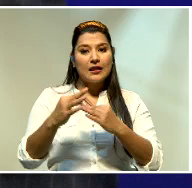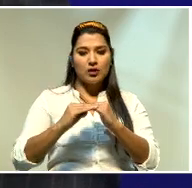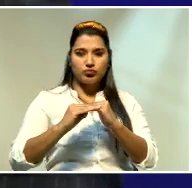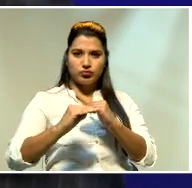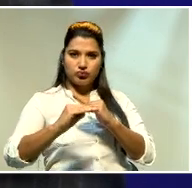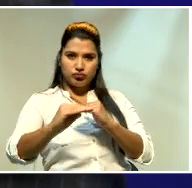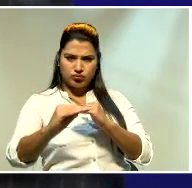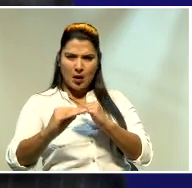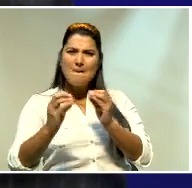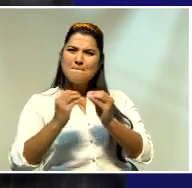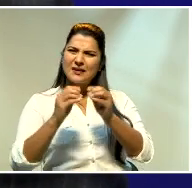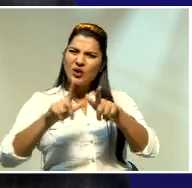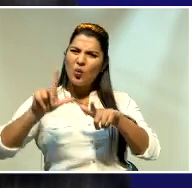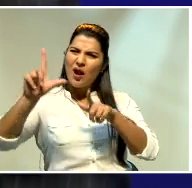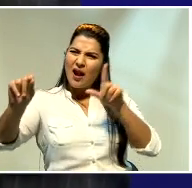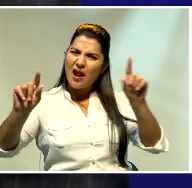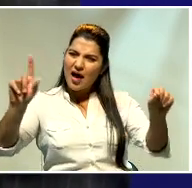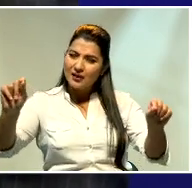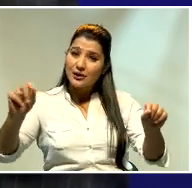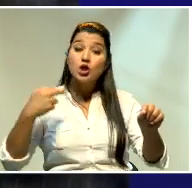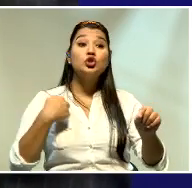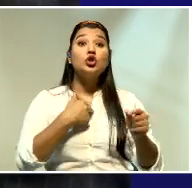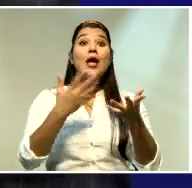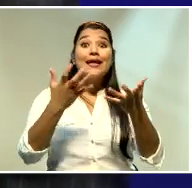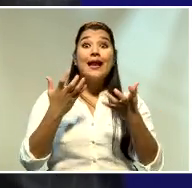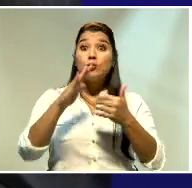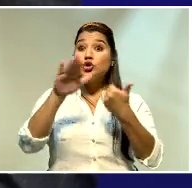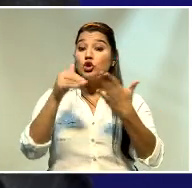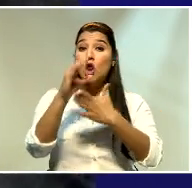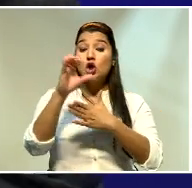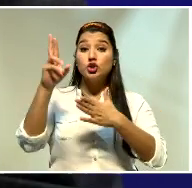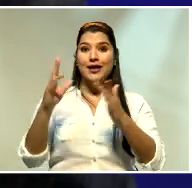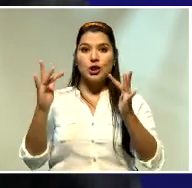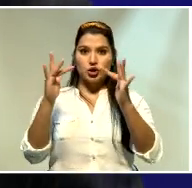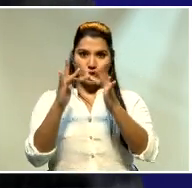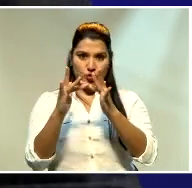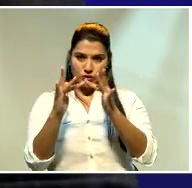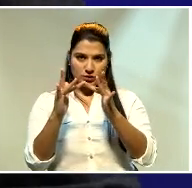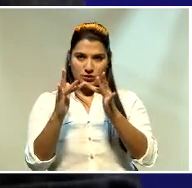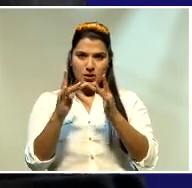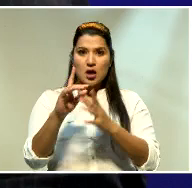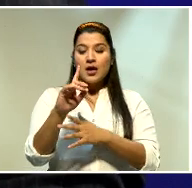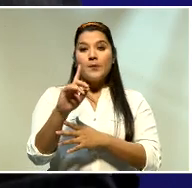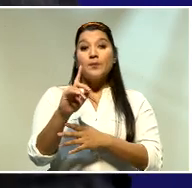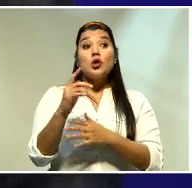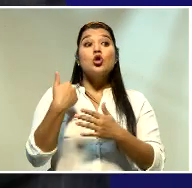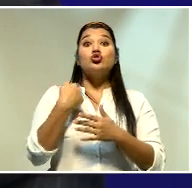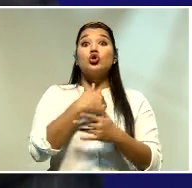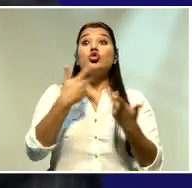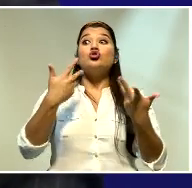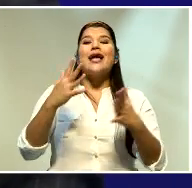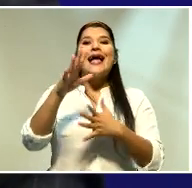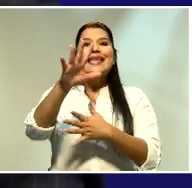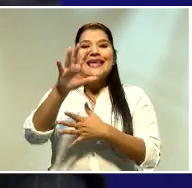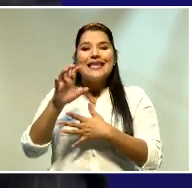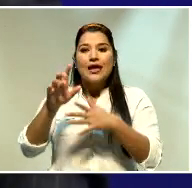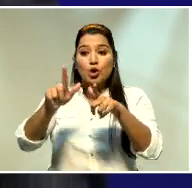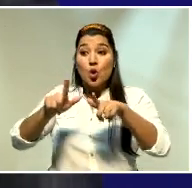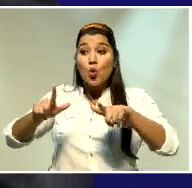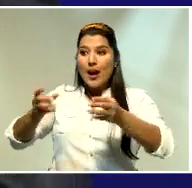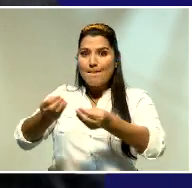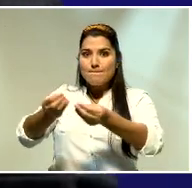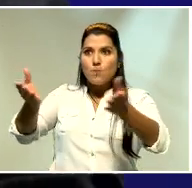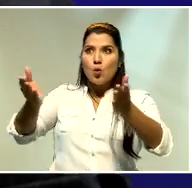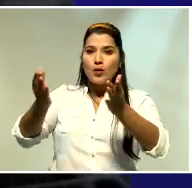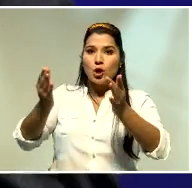la conectividad de todo el país, para que no haya brechas de que unas personas están más conectadas. Hemos lanzado más de 500 espacios públicos